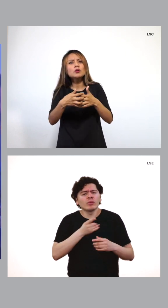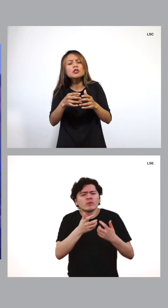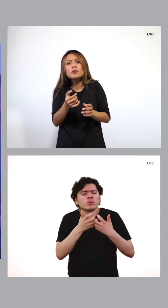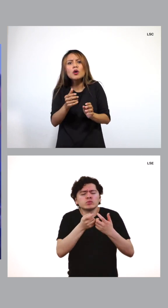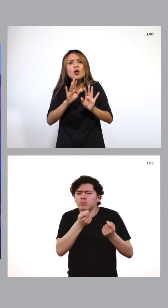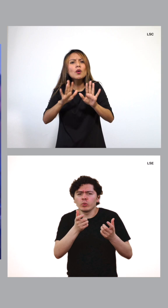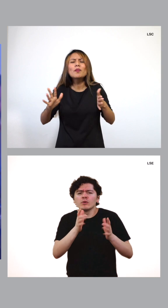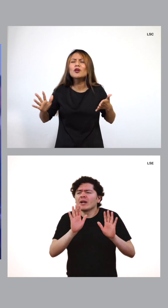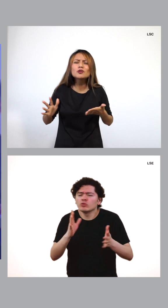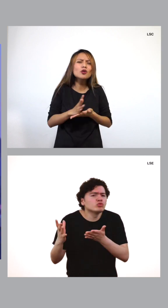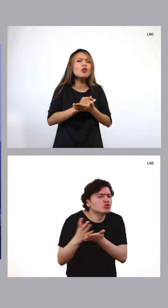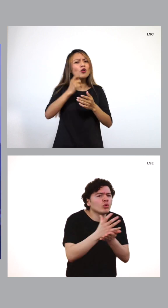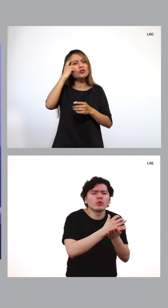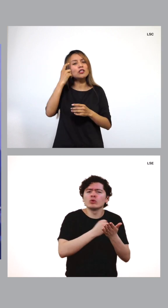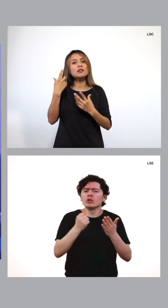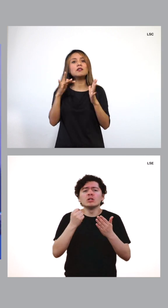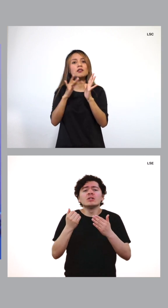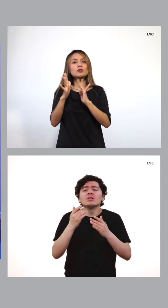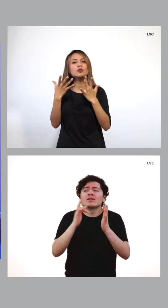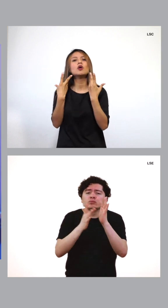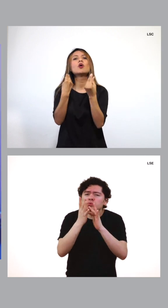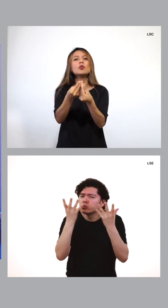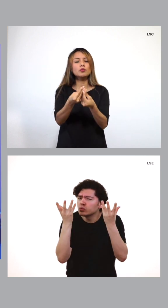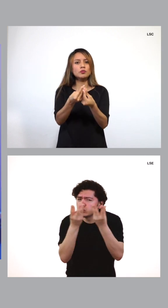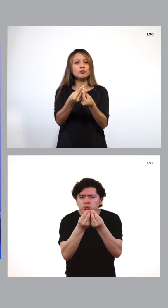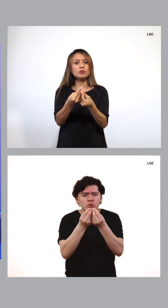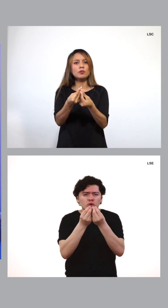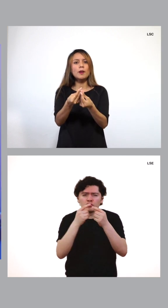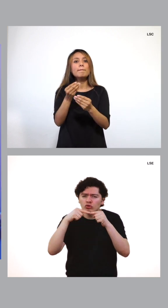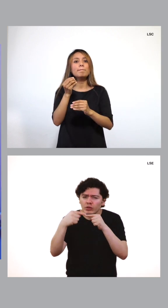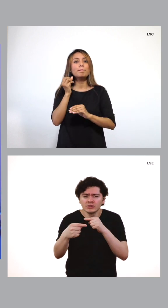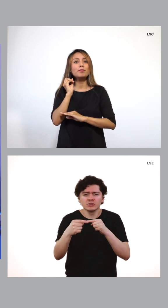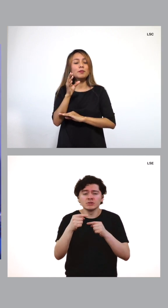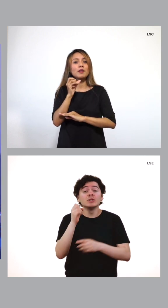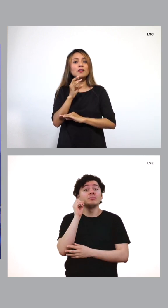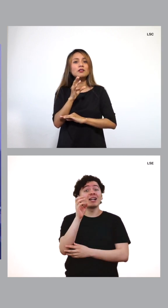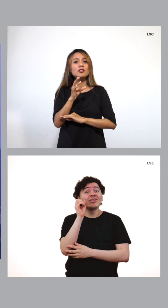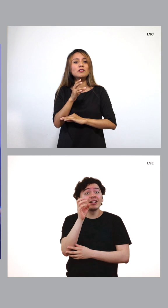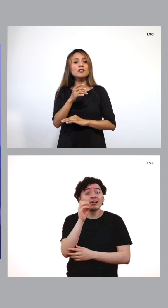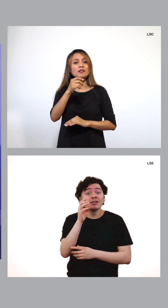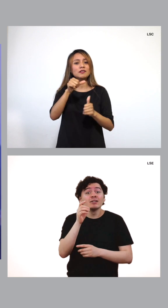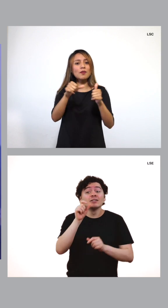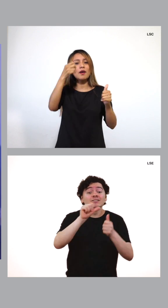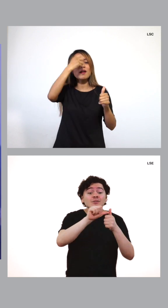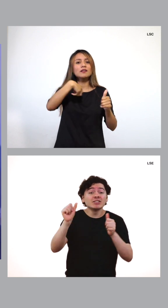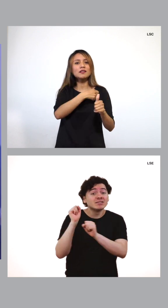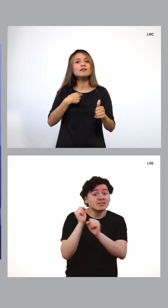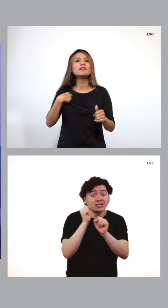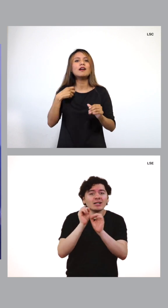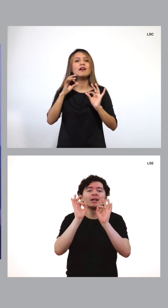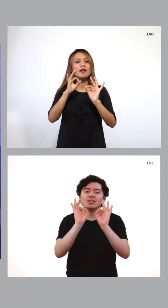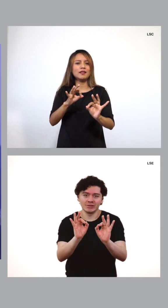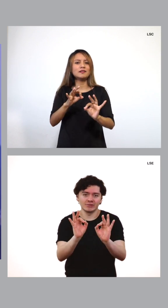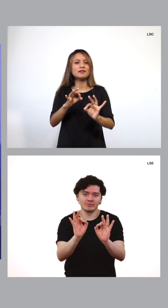tiempos. Este es el mensaje de la Semana Santa. Que es cierto que una vez el cielo giró la espalda